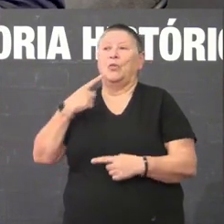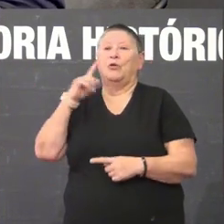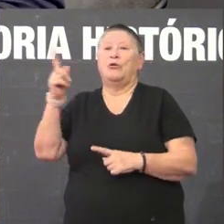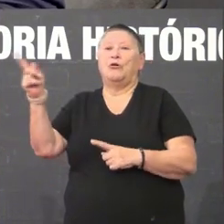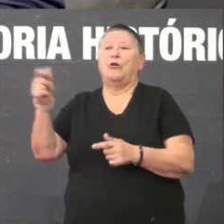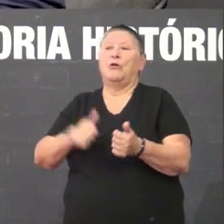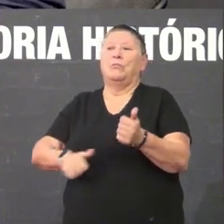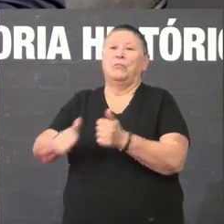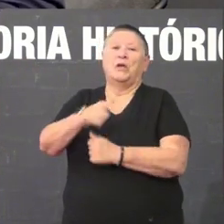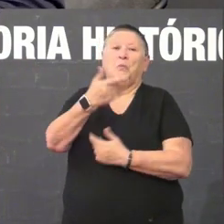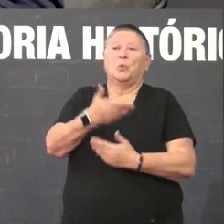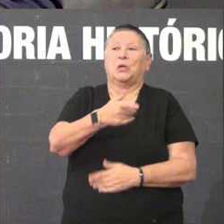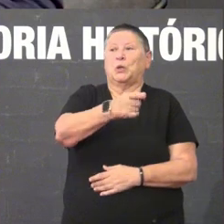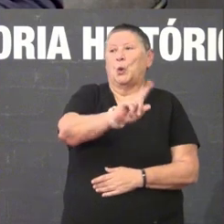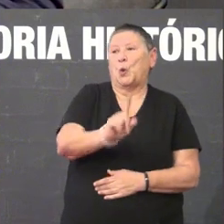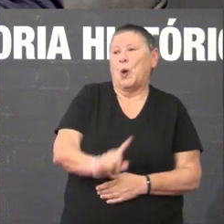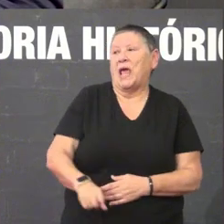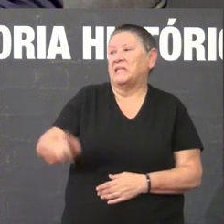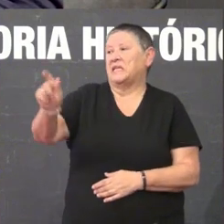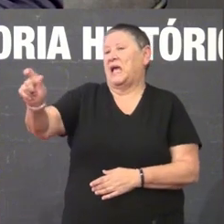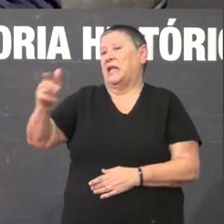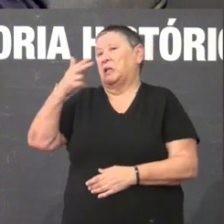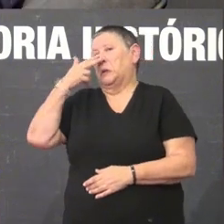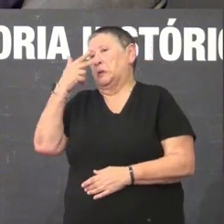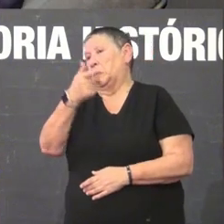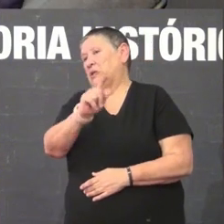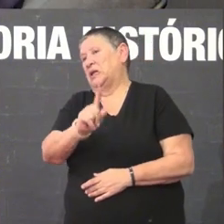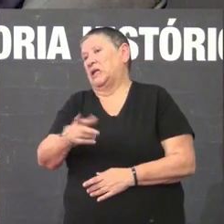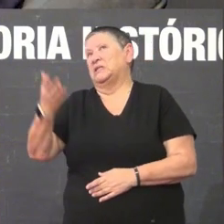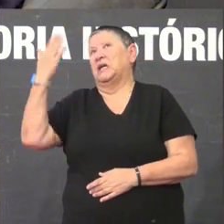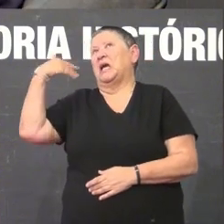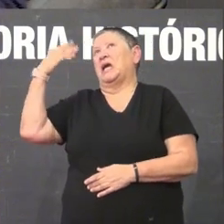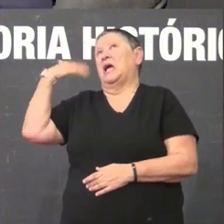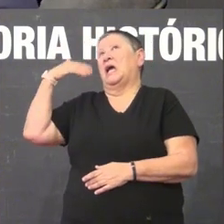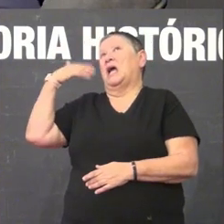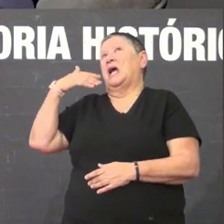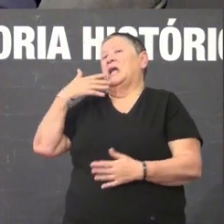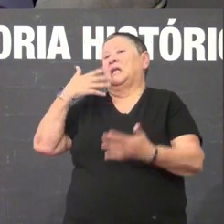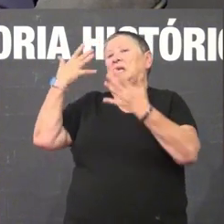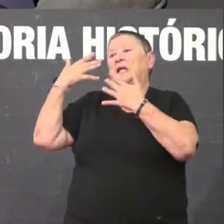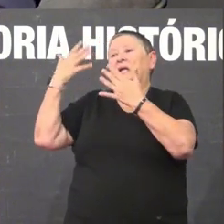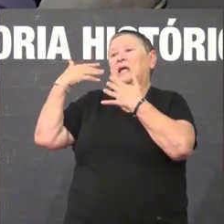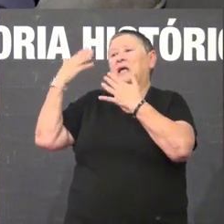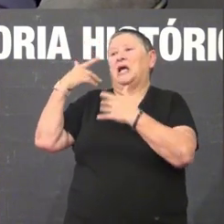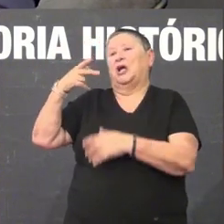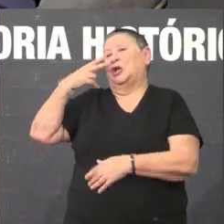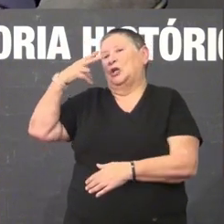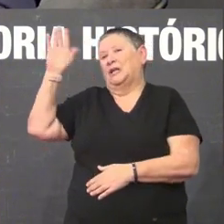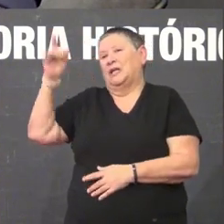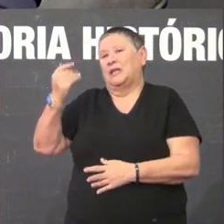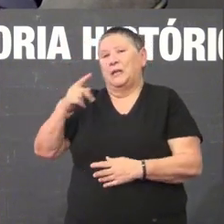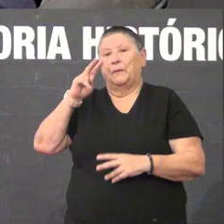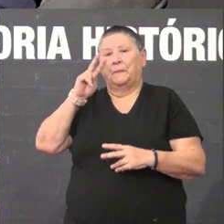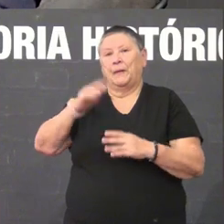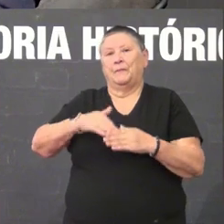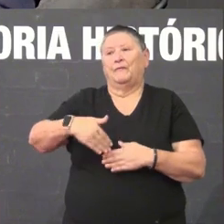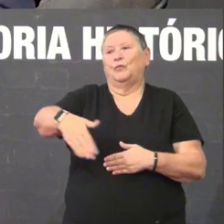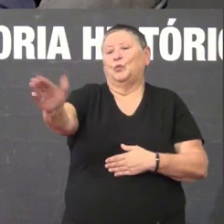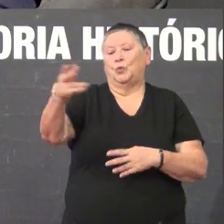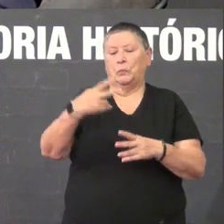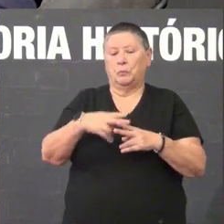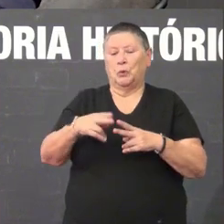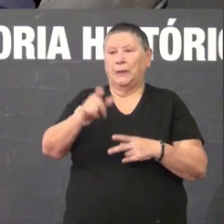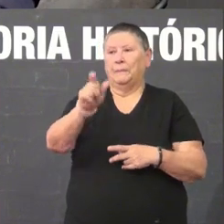prioritarios que a la gente no importa lo que pasara hace décadas que hay que mirar el futuro que la política es para los vivos como dice